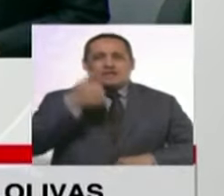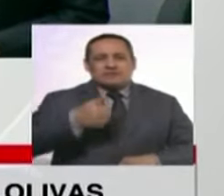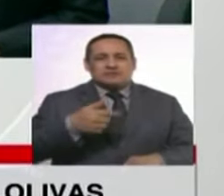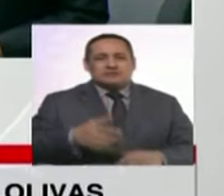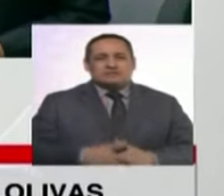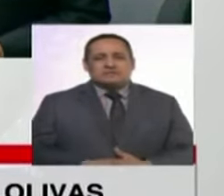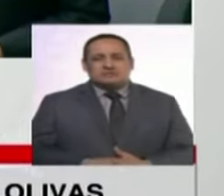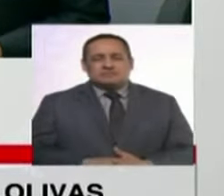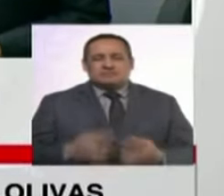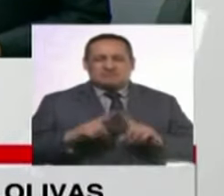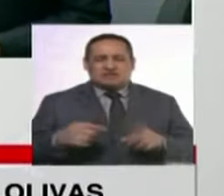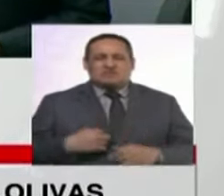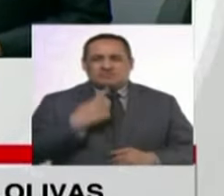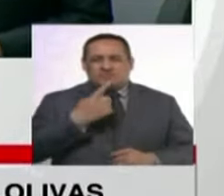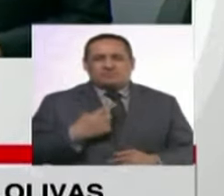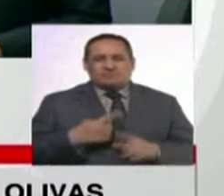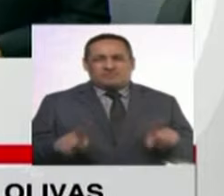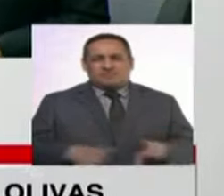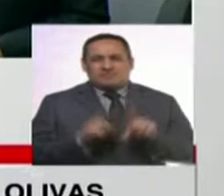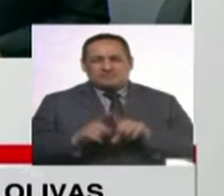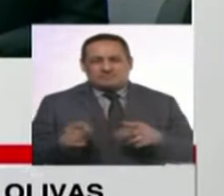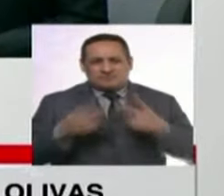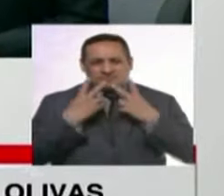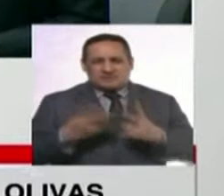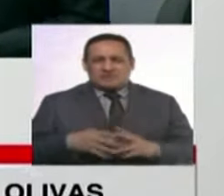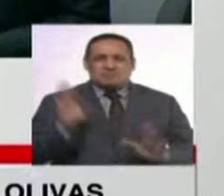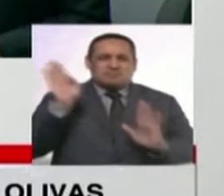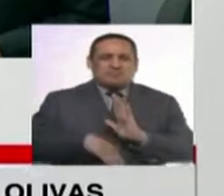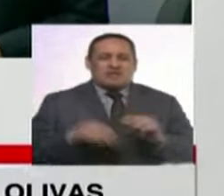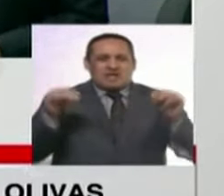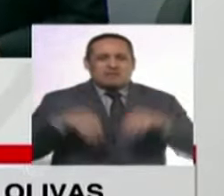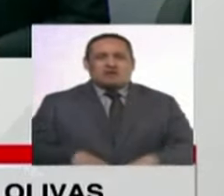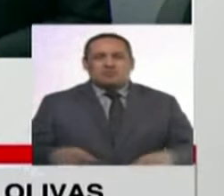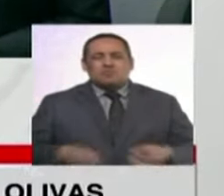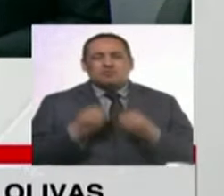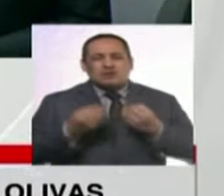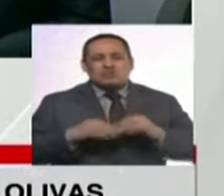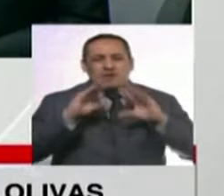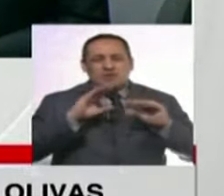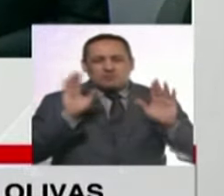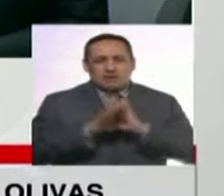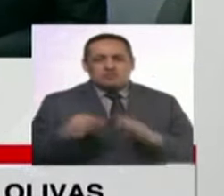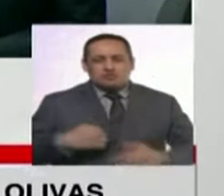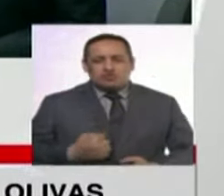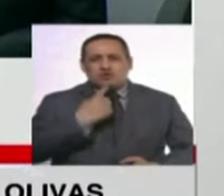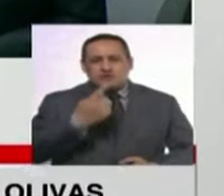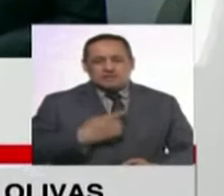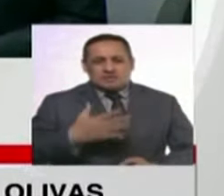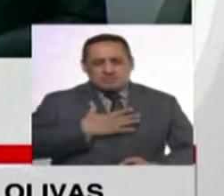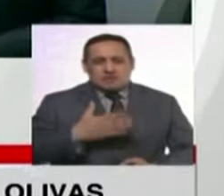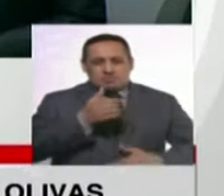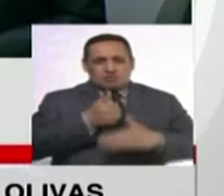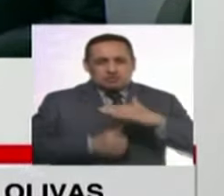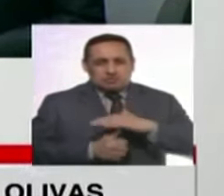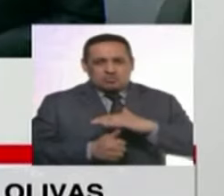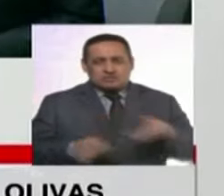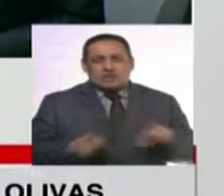digo pero esta porquería abajo por qué no hablamos yo lo hice de Mi Movistar posición